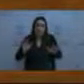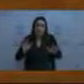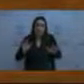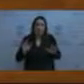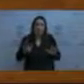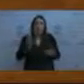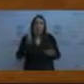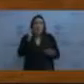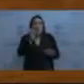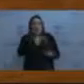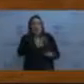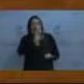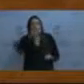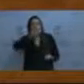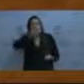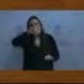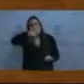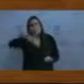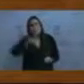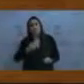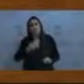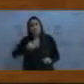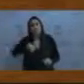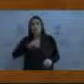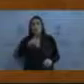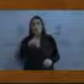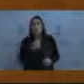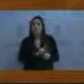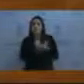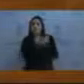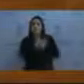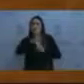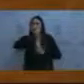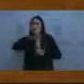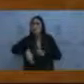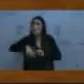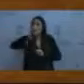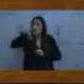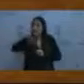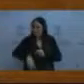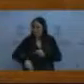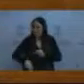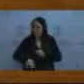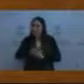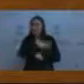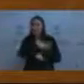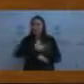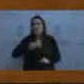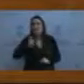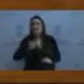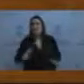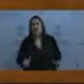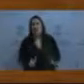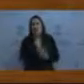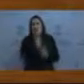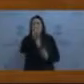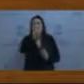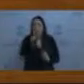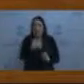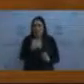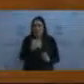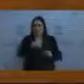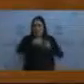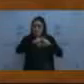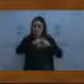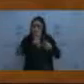señora Espiño, jamás hemos dicho lo contrario. Queremos un salario social que funcione, un instrumento que tenga